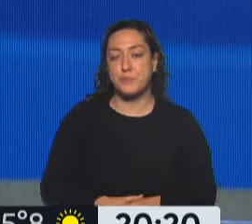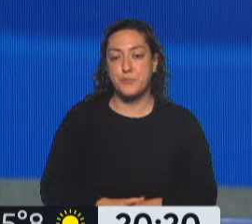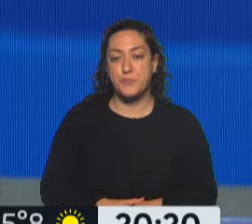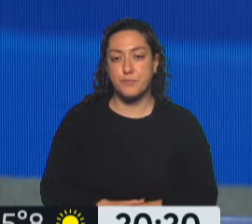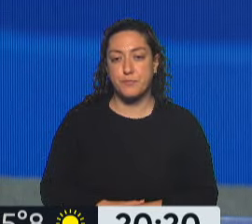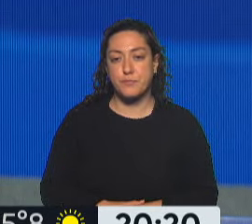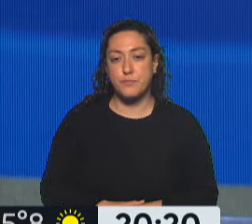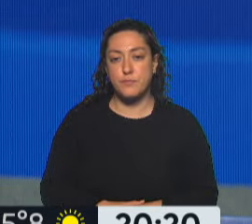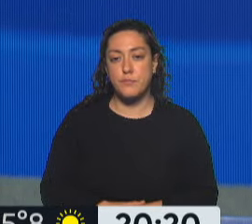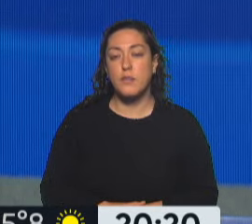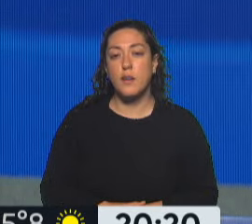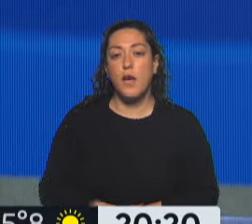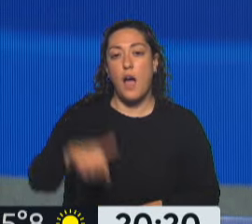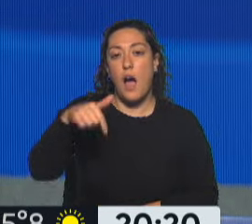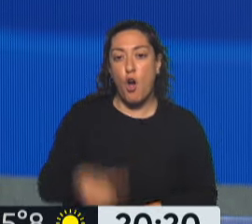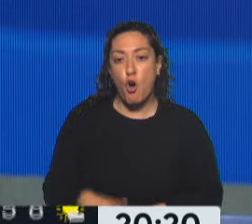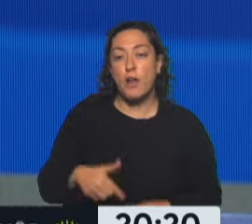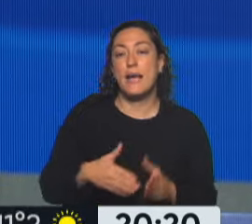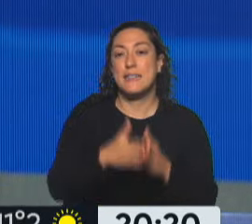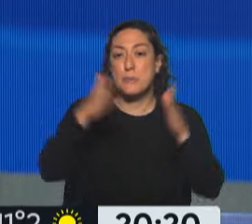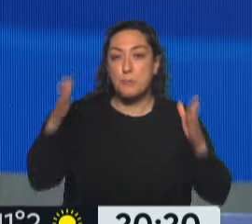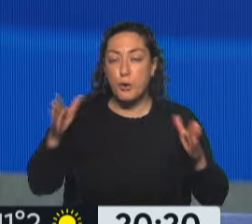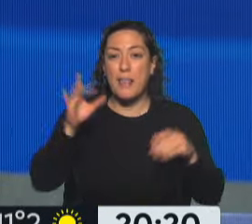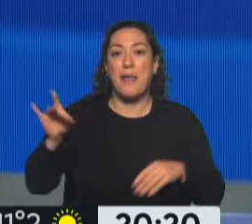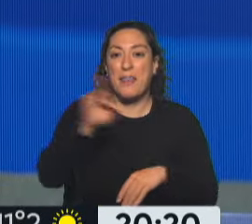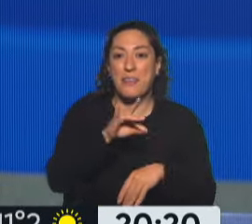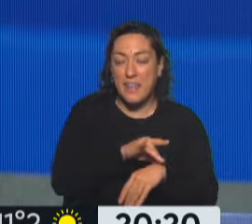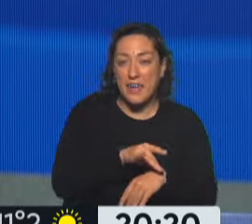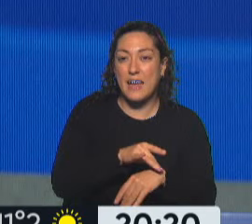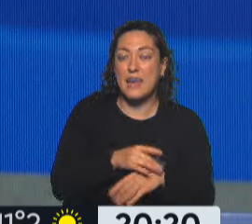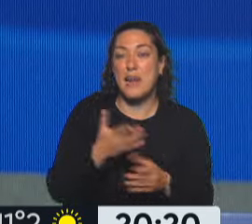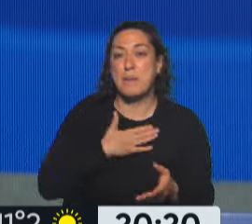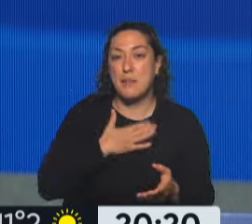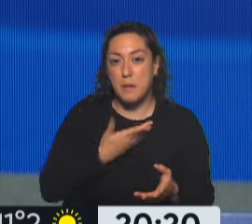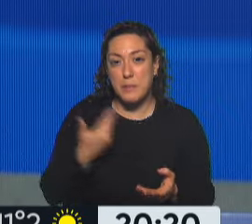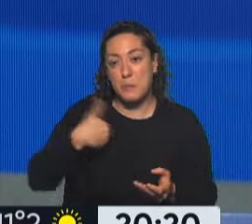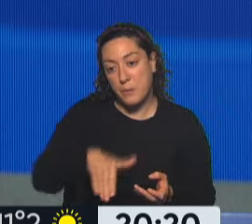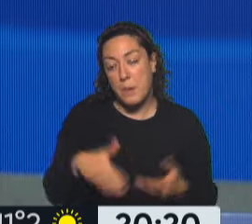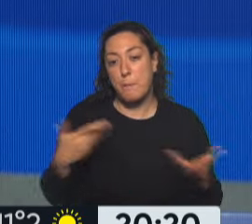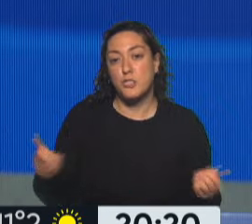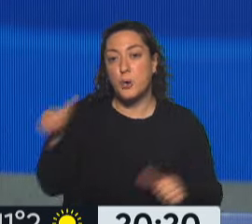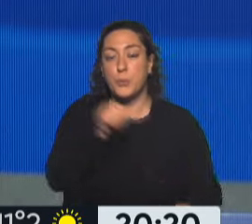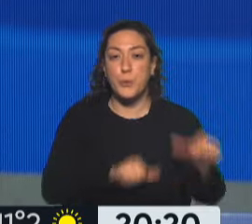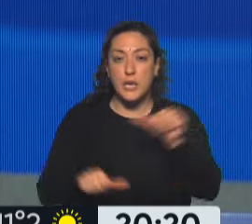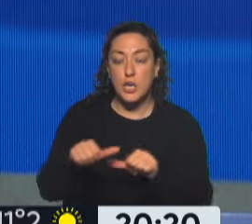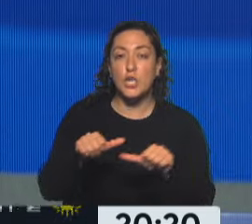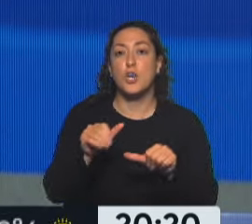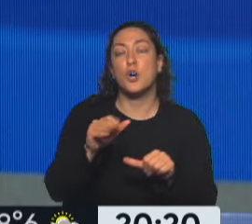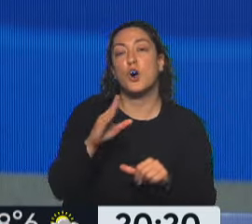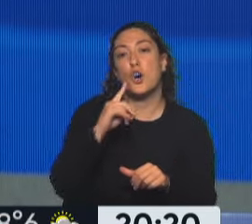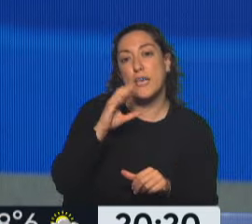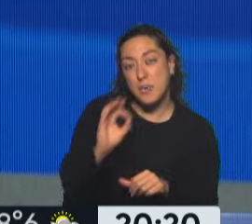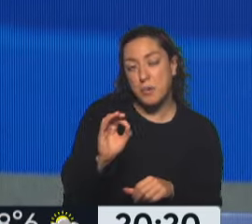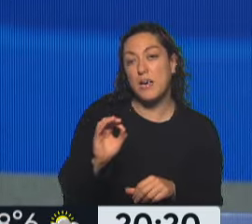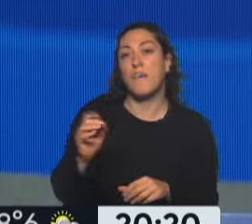Estamos en la puerta de una nueva temporada de dengue, lamentablemente, y por esta razón la Facultad de Bioquímica y de Farmacia de la UBA